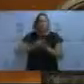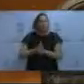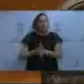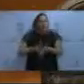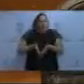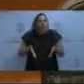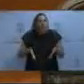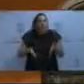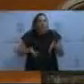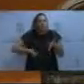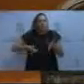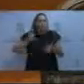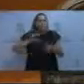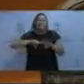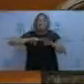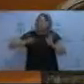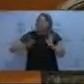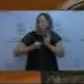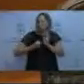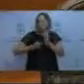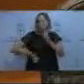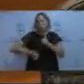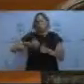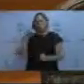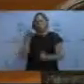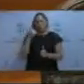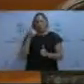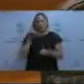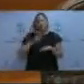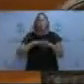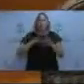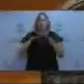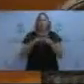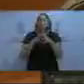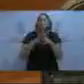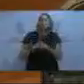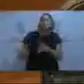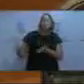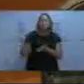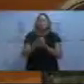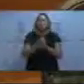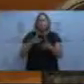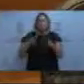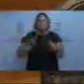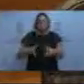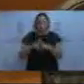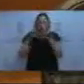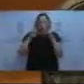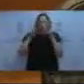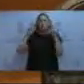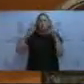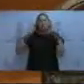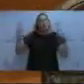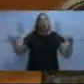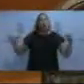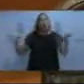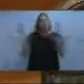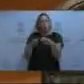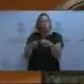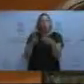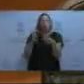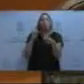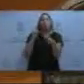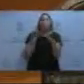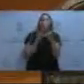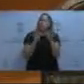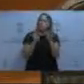para la reestructuración de la sociedad, viendo el conjunto y no solamente una medida aislada